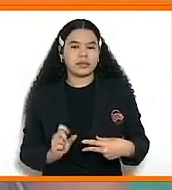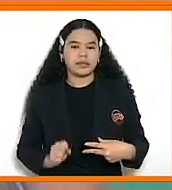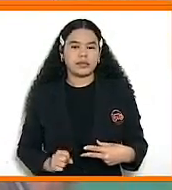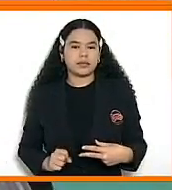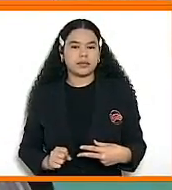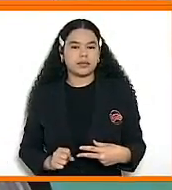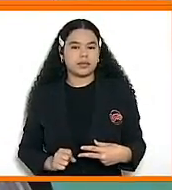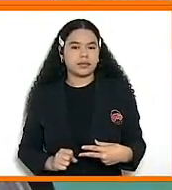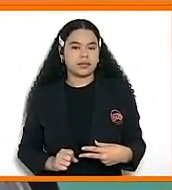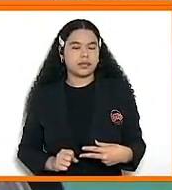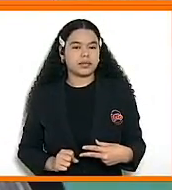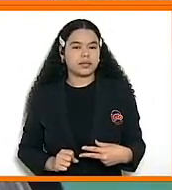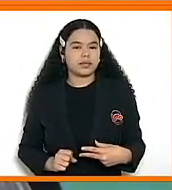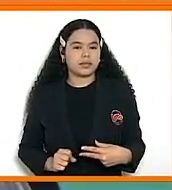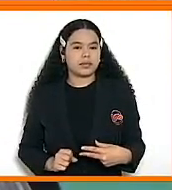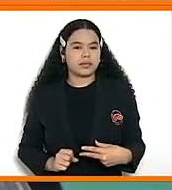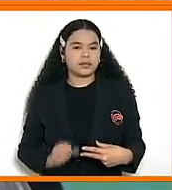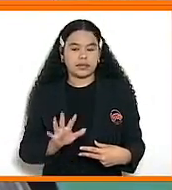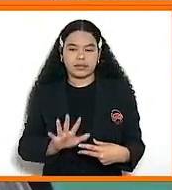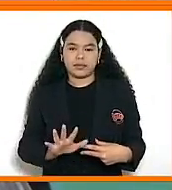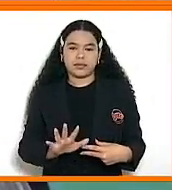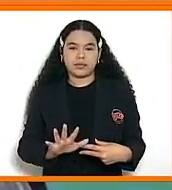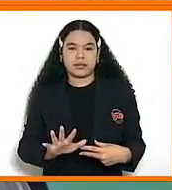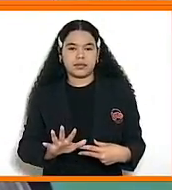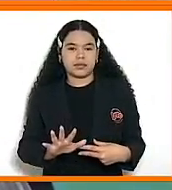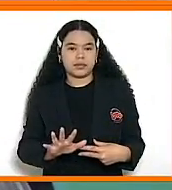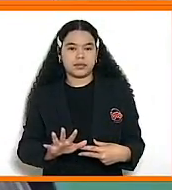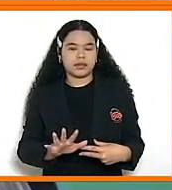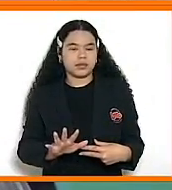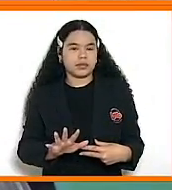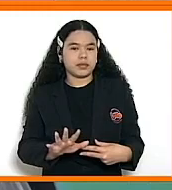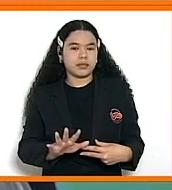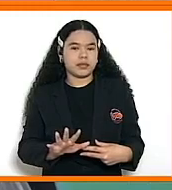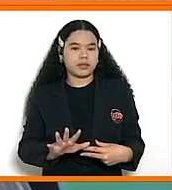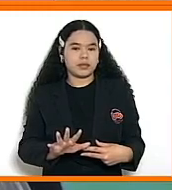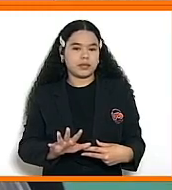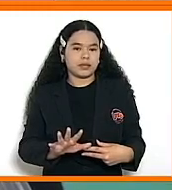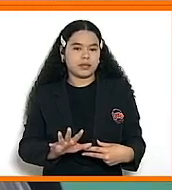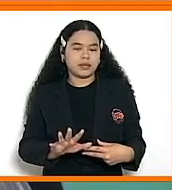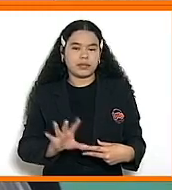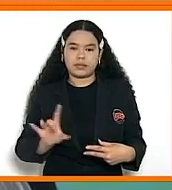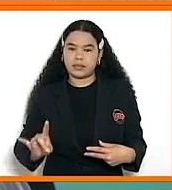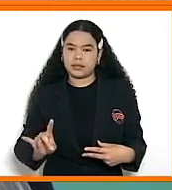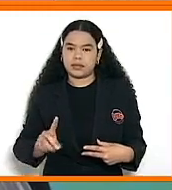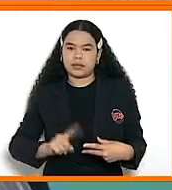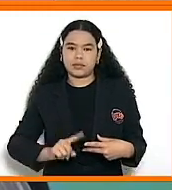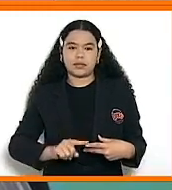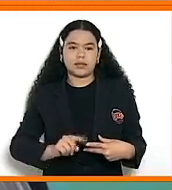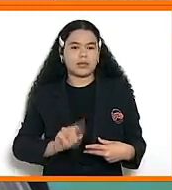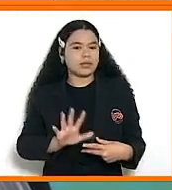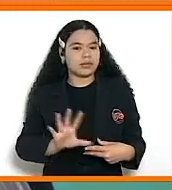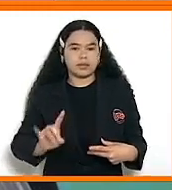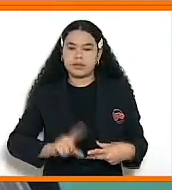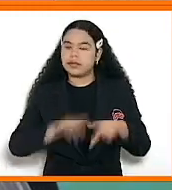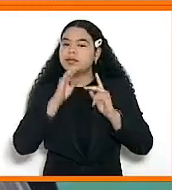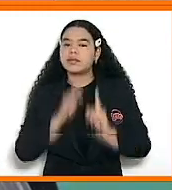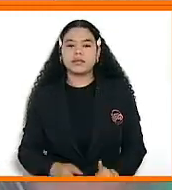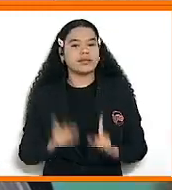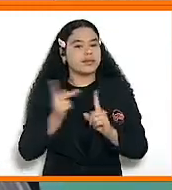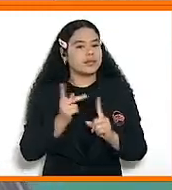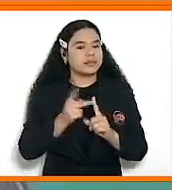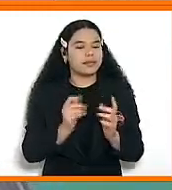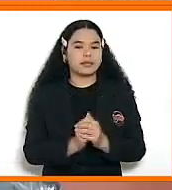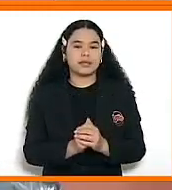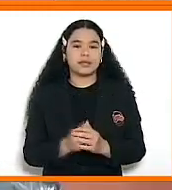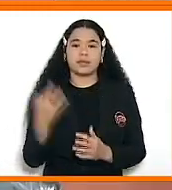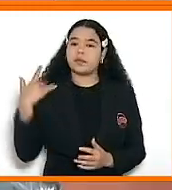es 5, segundo dígito 8, número favorecido 58 con su catrachada